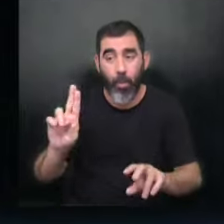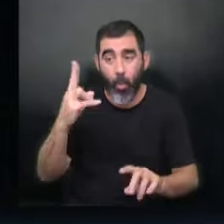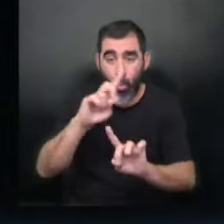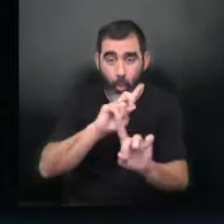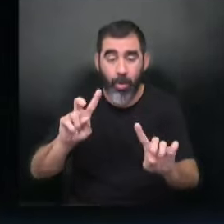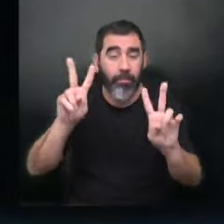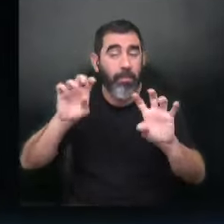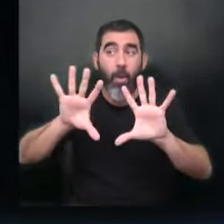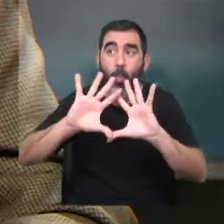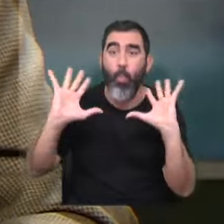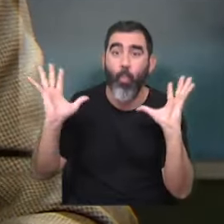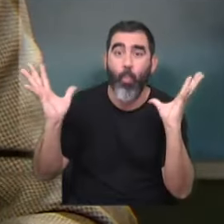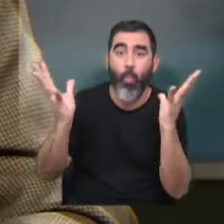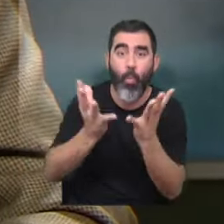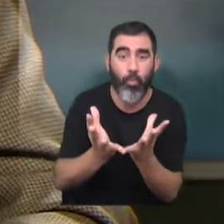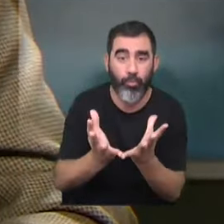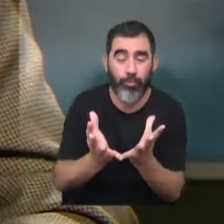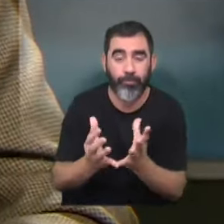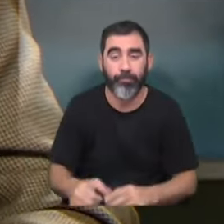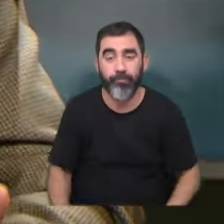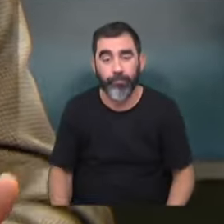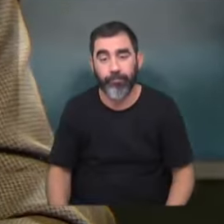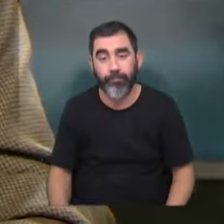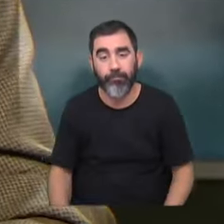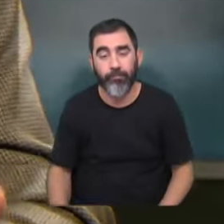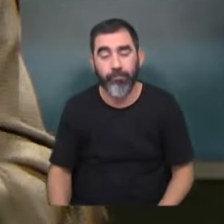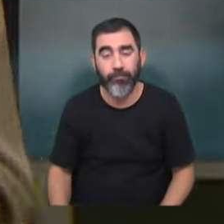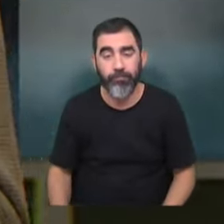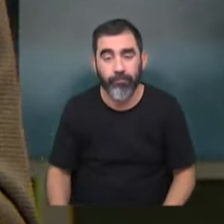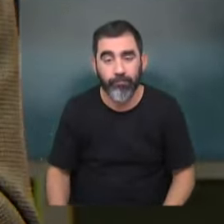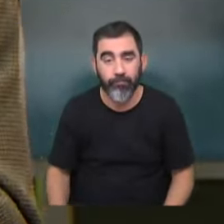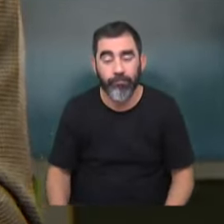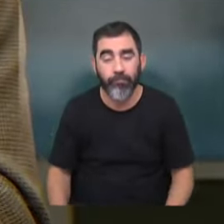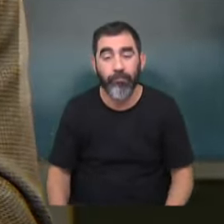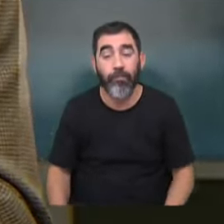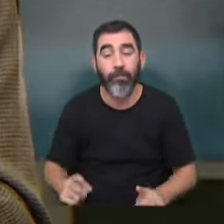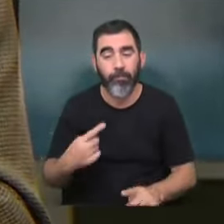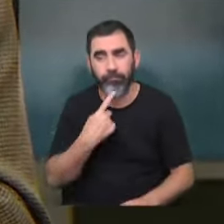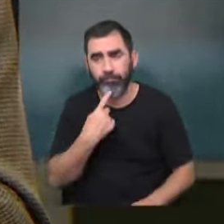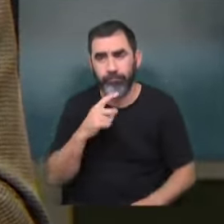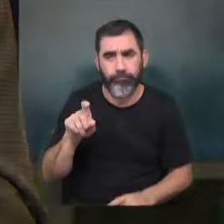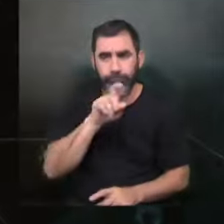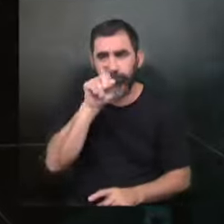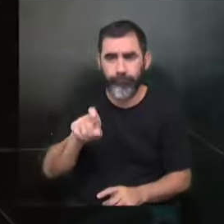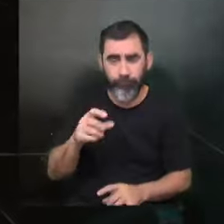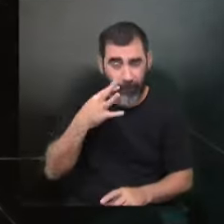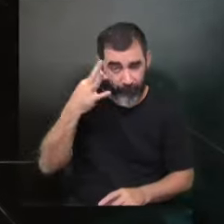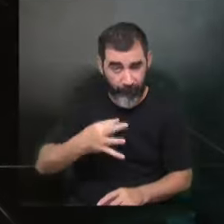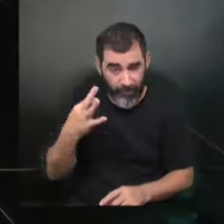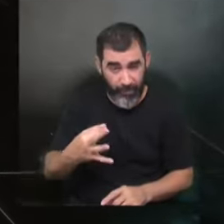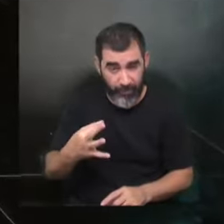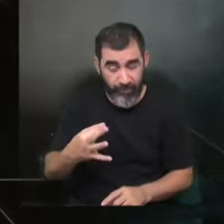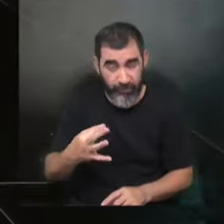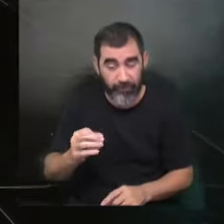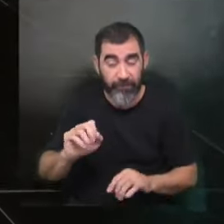tema que probablemente el mundo y sería otra cosa. Y en algún punto nos cuestionamos, bueno, efectivamente hace